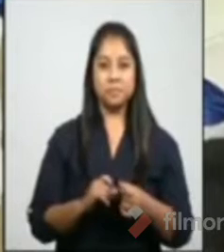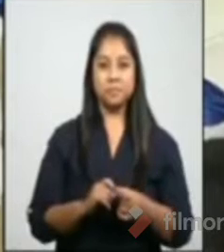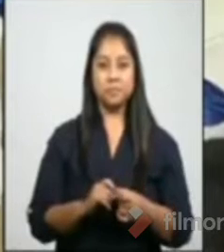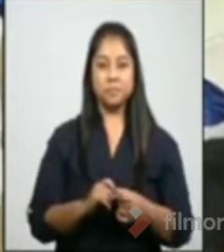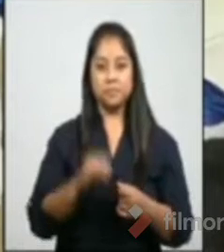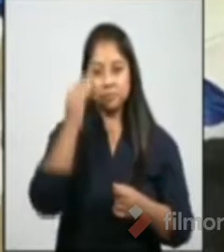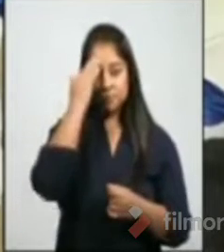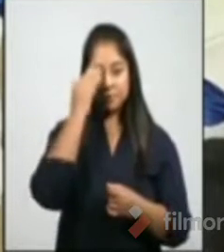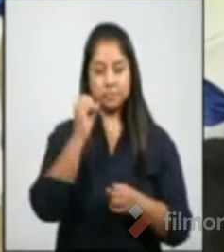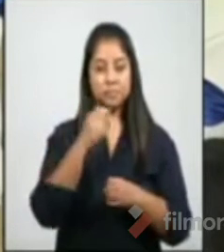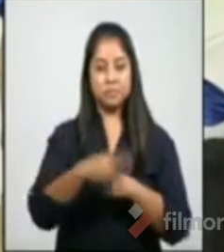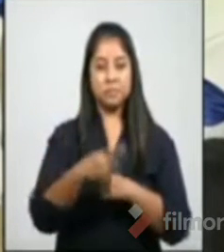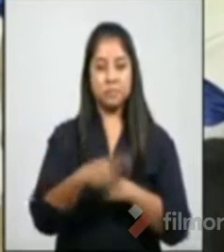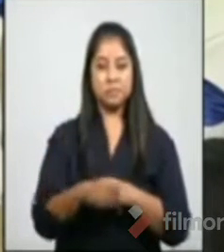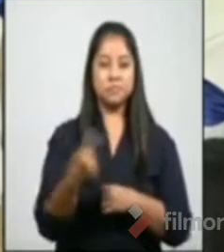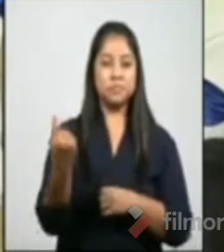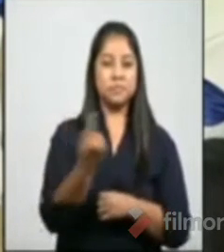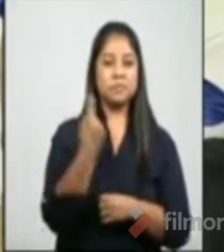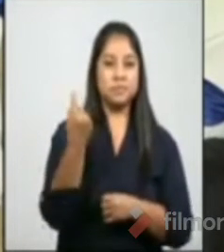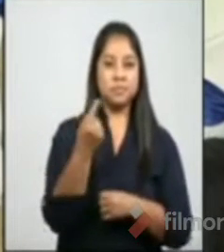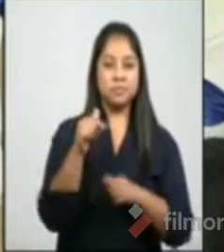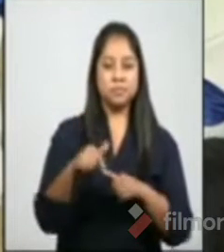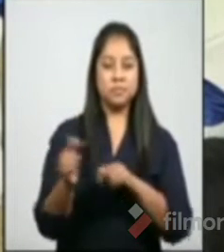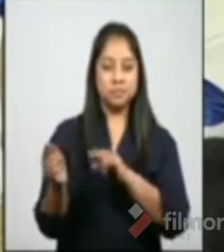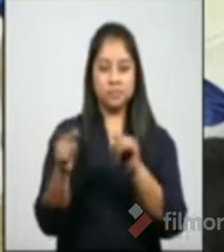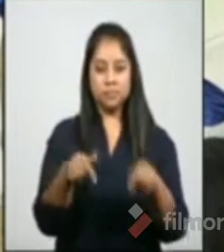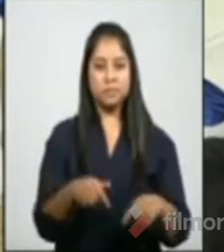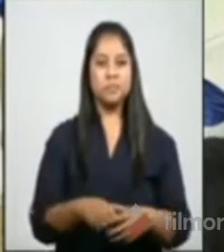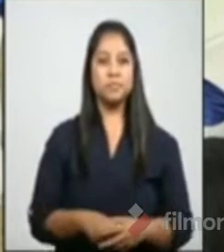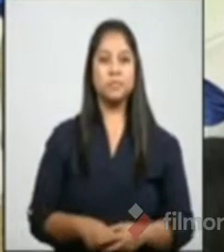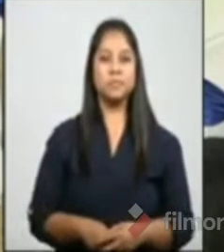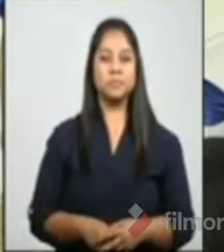buenos días, buenas tardes a todos los aquí presentes.